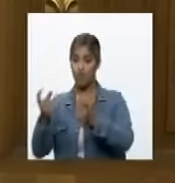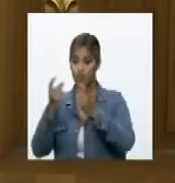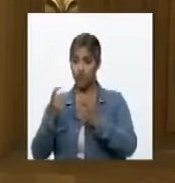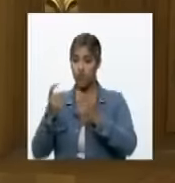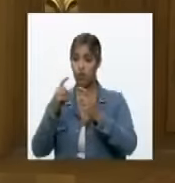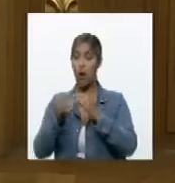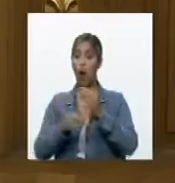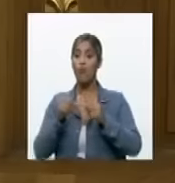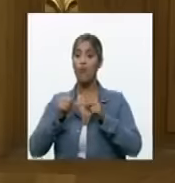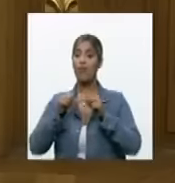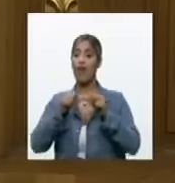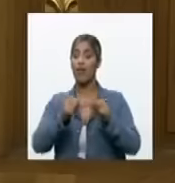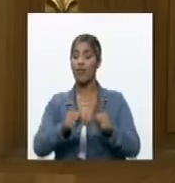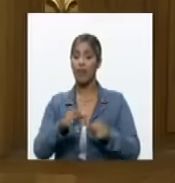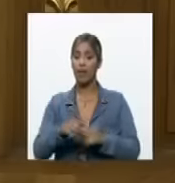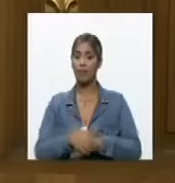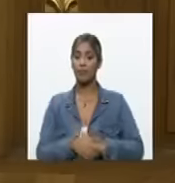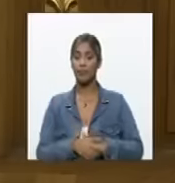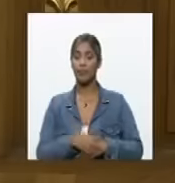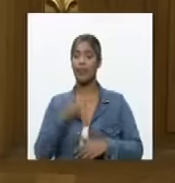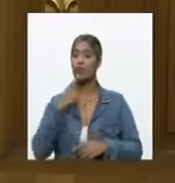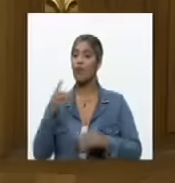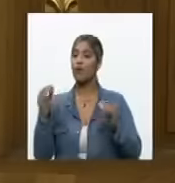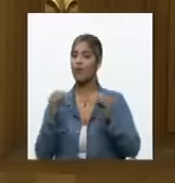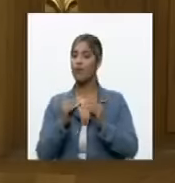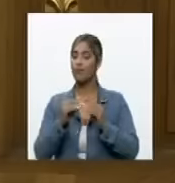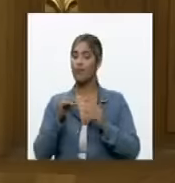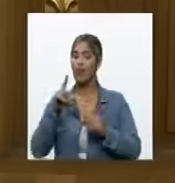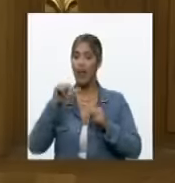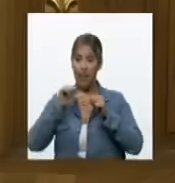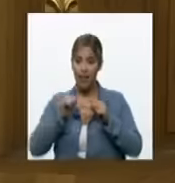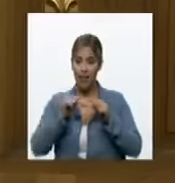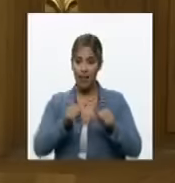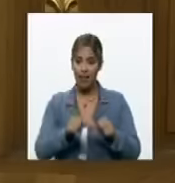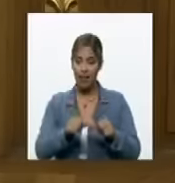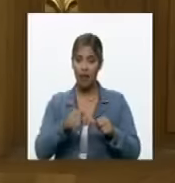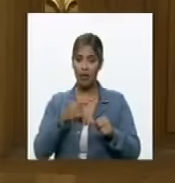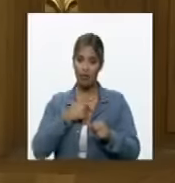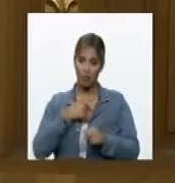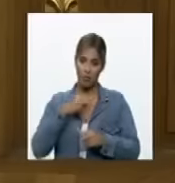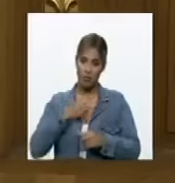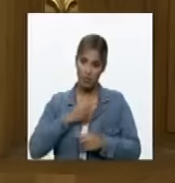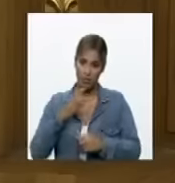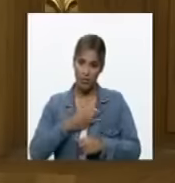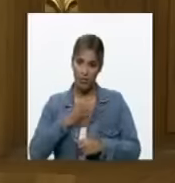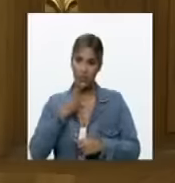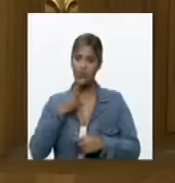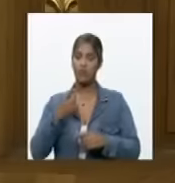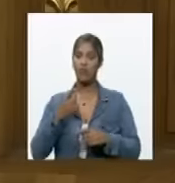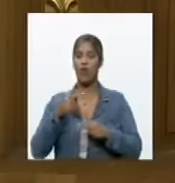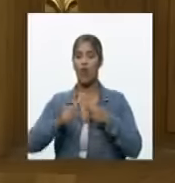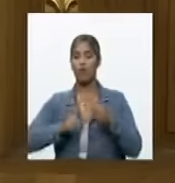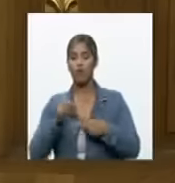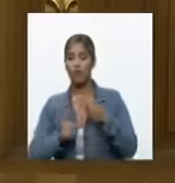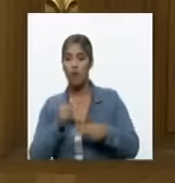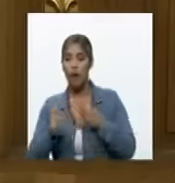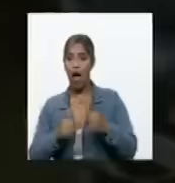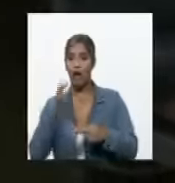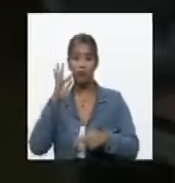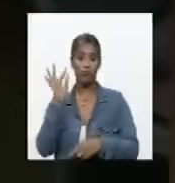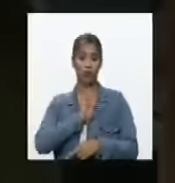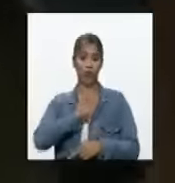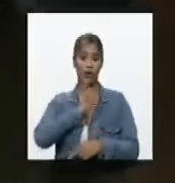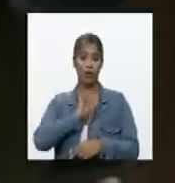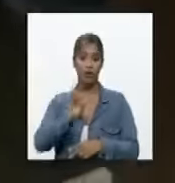colega diputada, la madre María León, de lealtad dedicada a sus principios revolucionarios, socialistas y a su visión